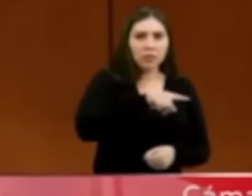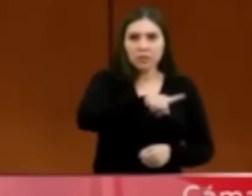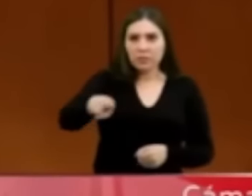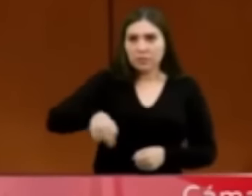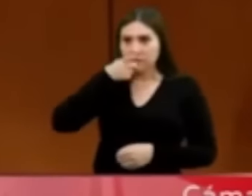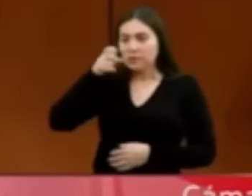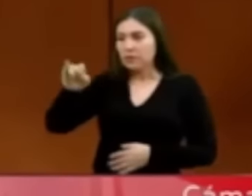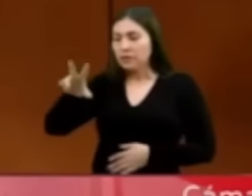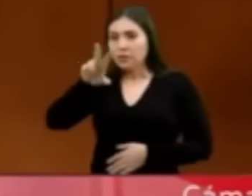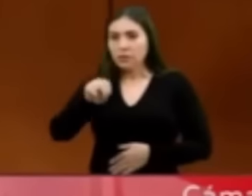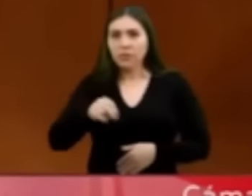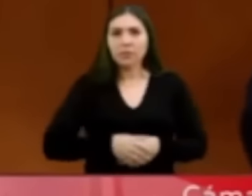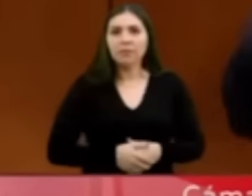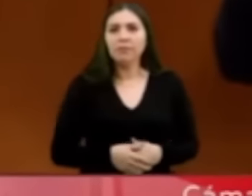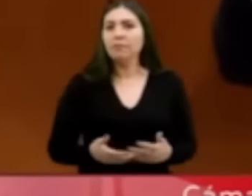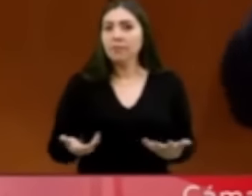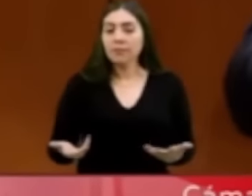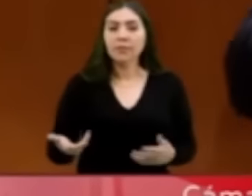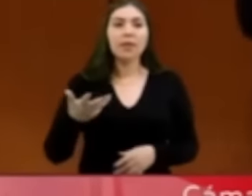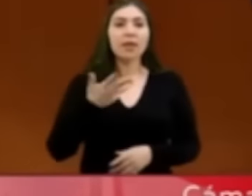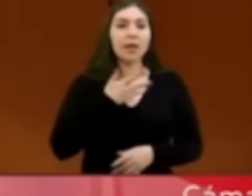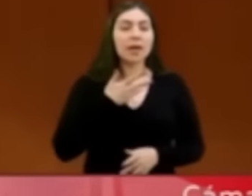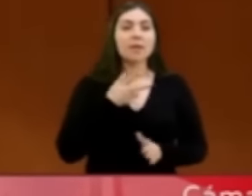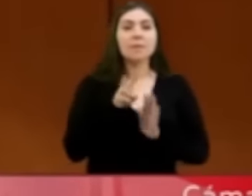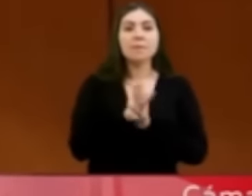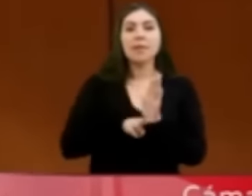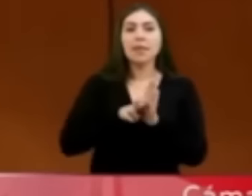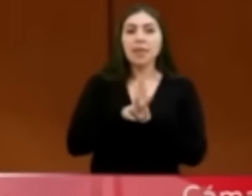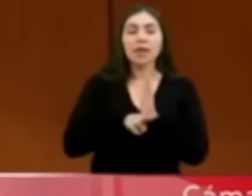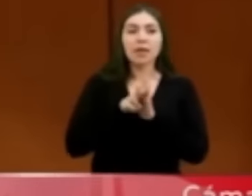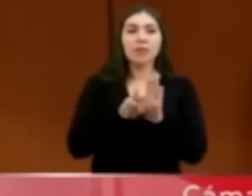¿Existe o no un video de propia voz